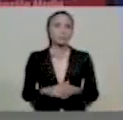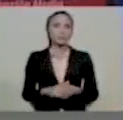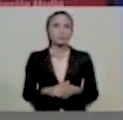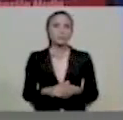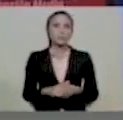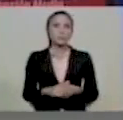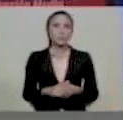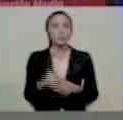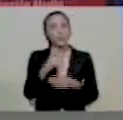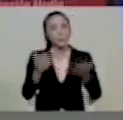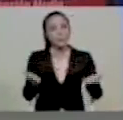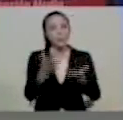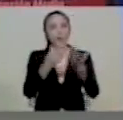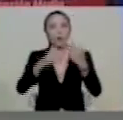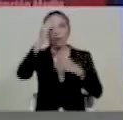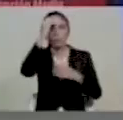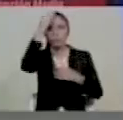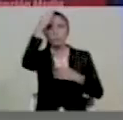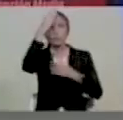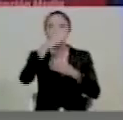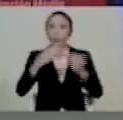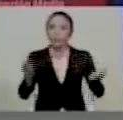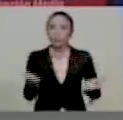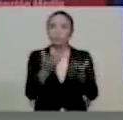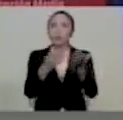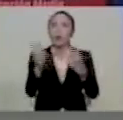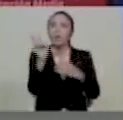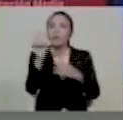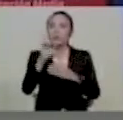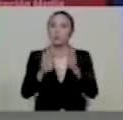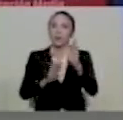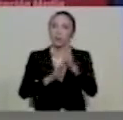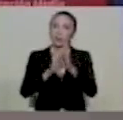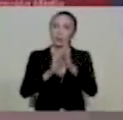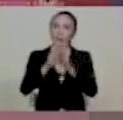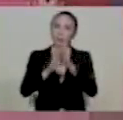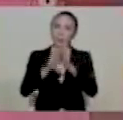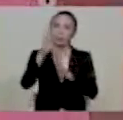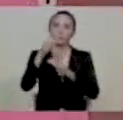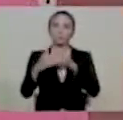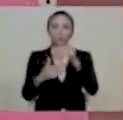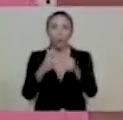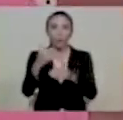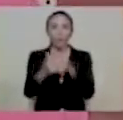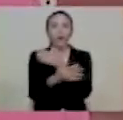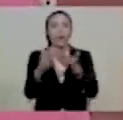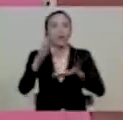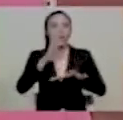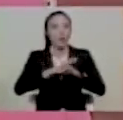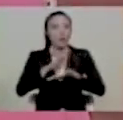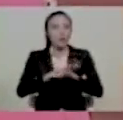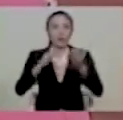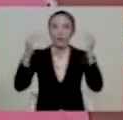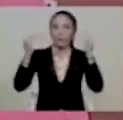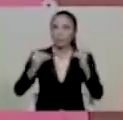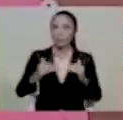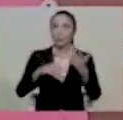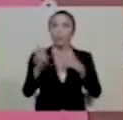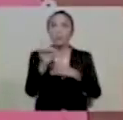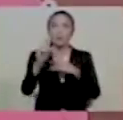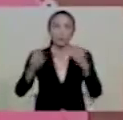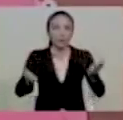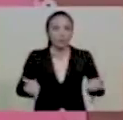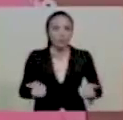la construcción de la Venezuela de bien, la construcción de la Venezuela próspera, la construcción de